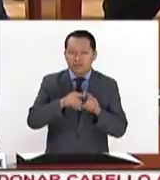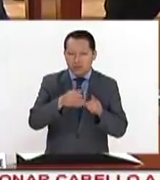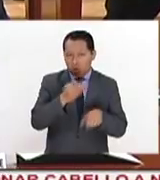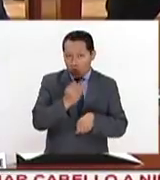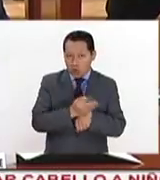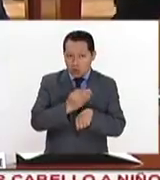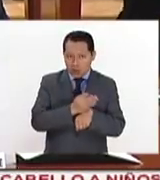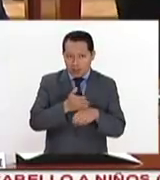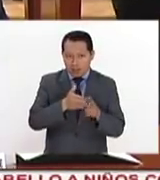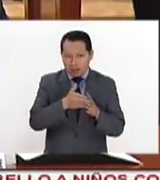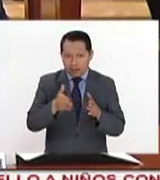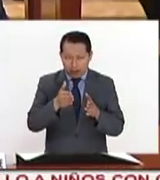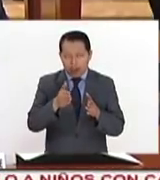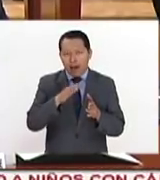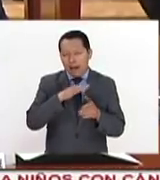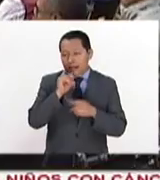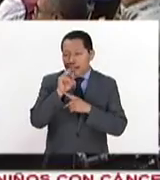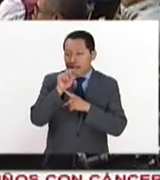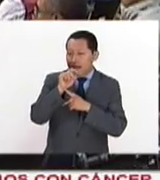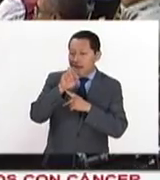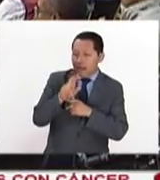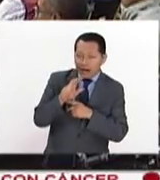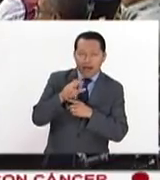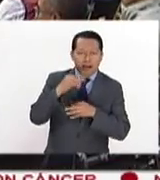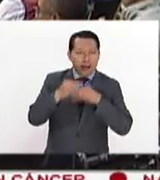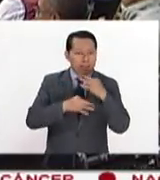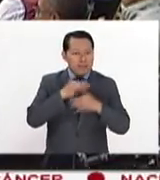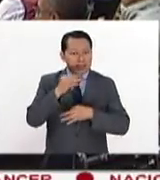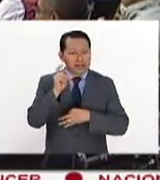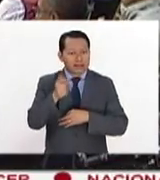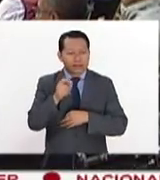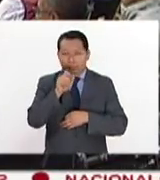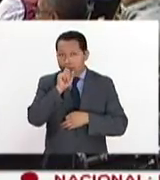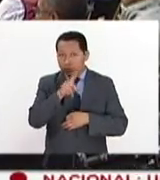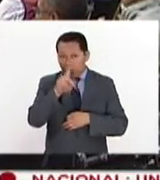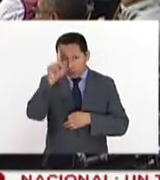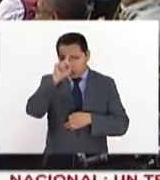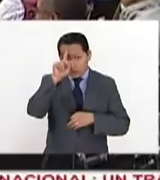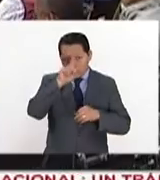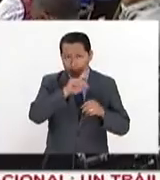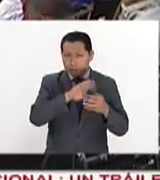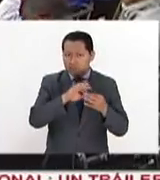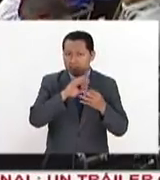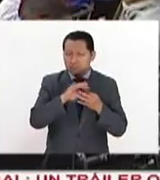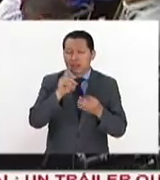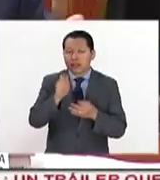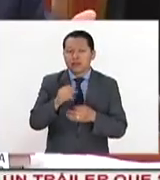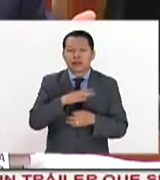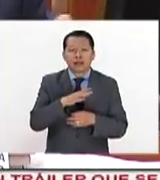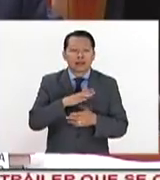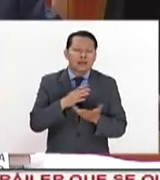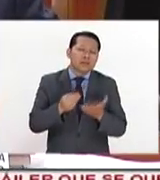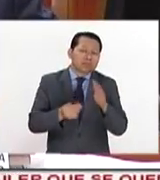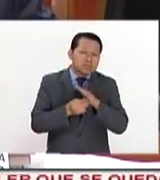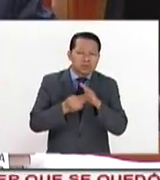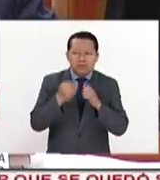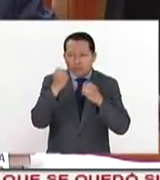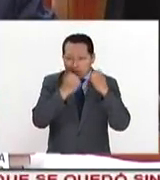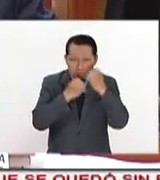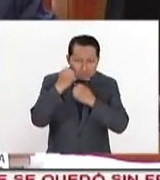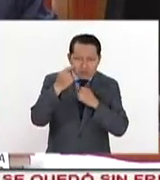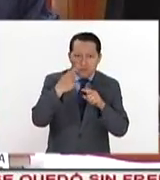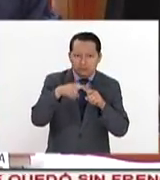actual periodo de intercampaña. En el mismo sentido, los consejeros establecieron que en caso de mesas de análisis en los